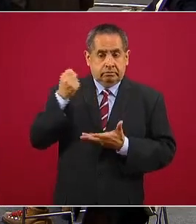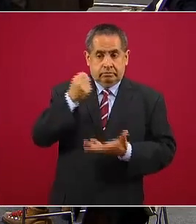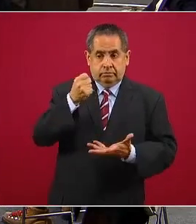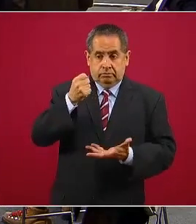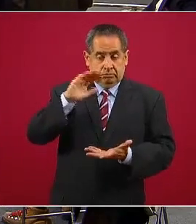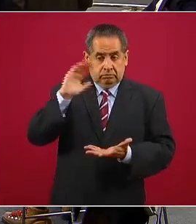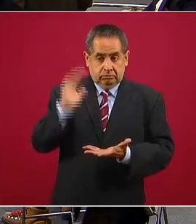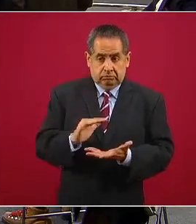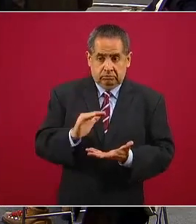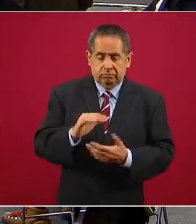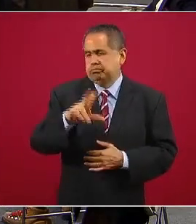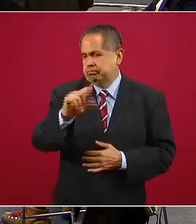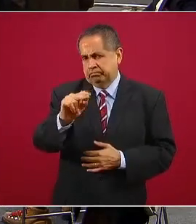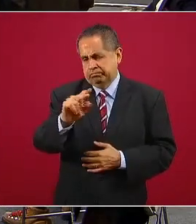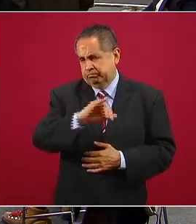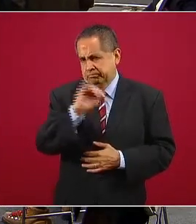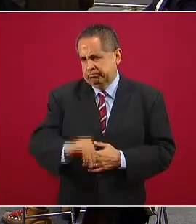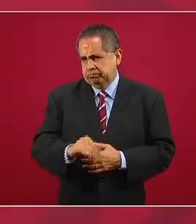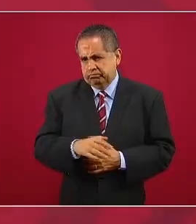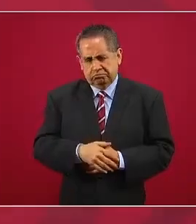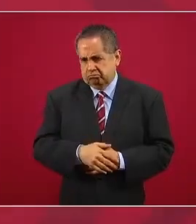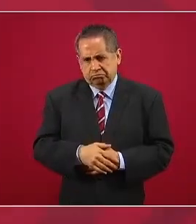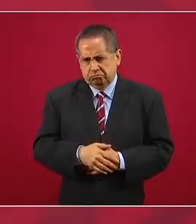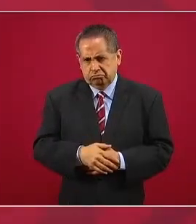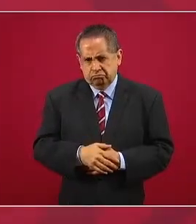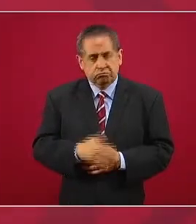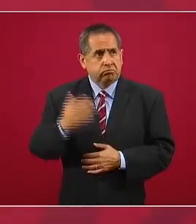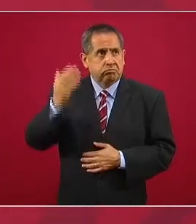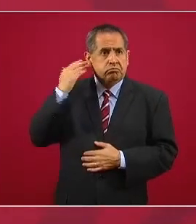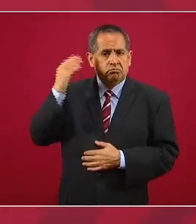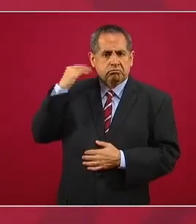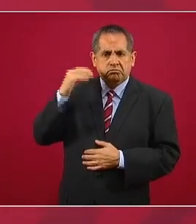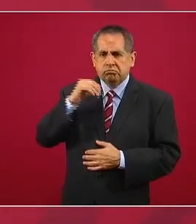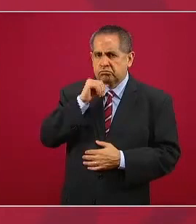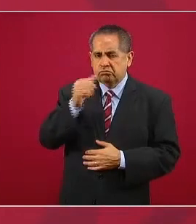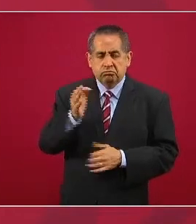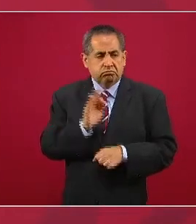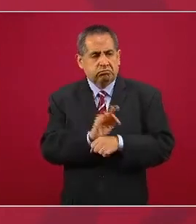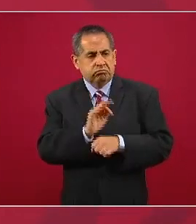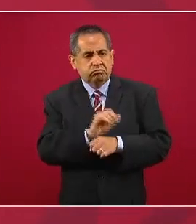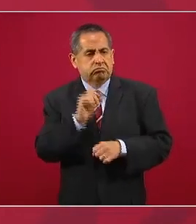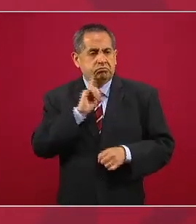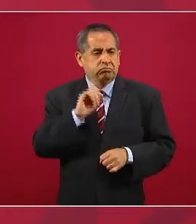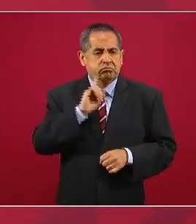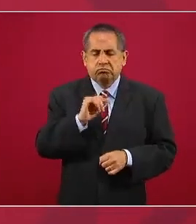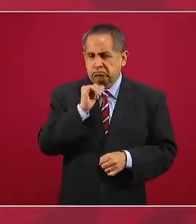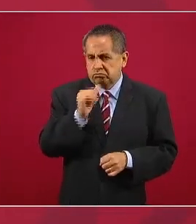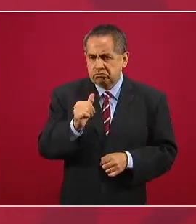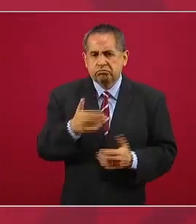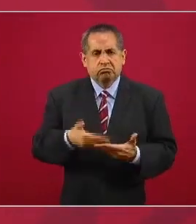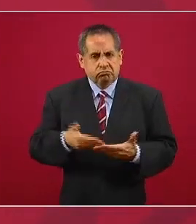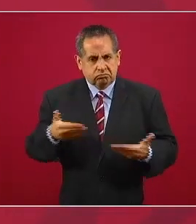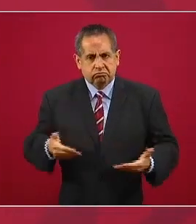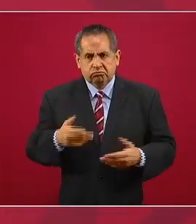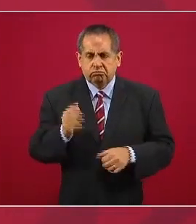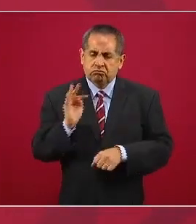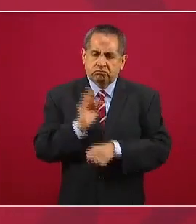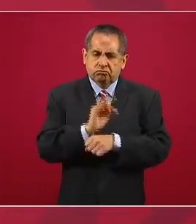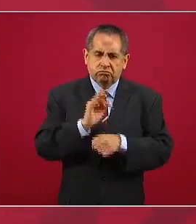presupuesto, nunca se había protegido tanto a las mujeres de México como